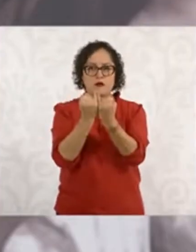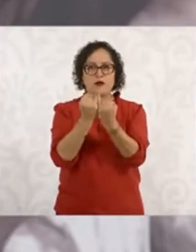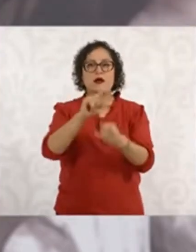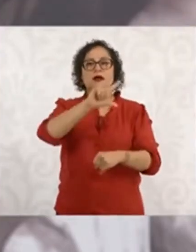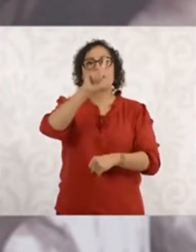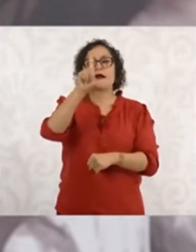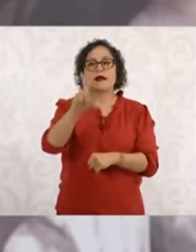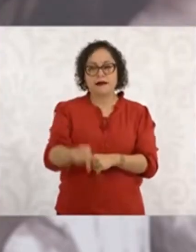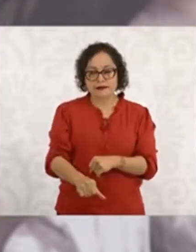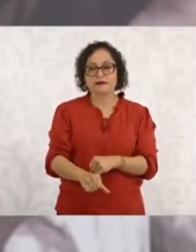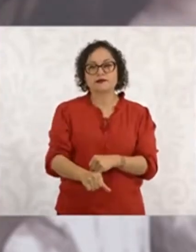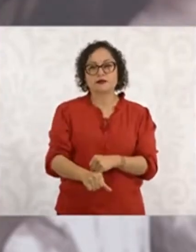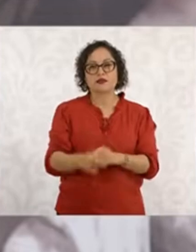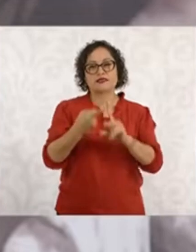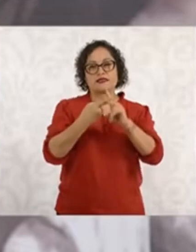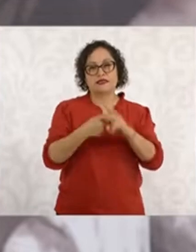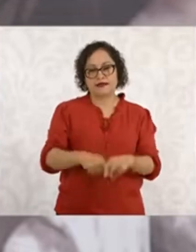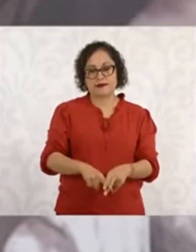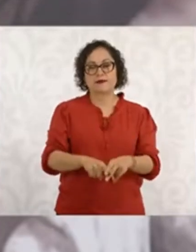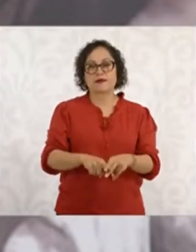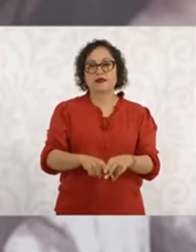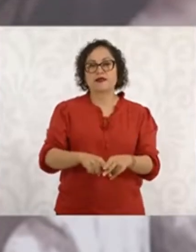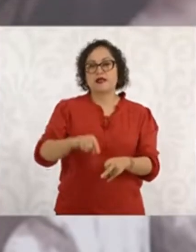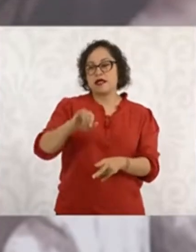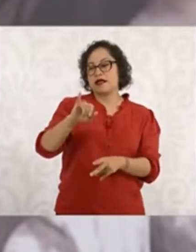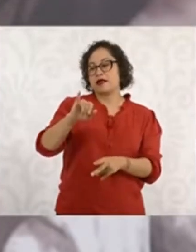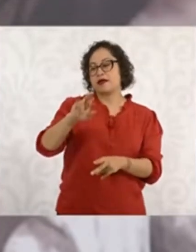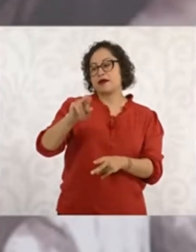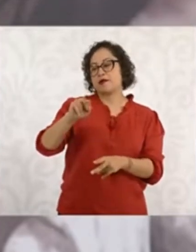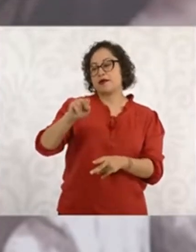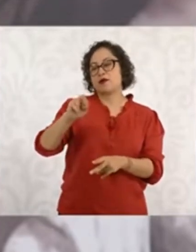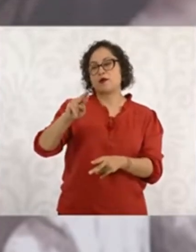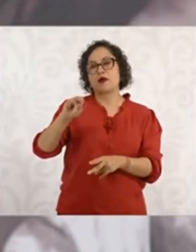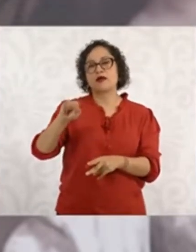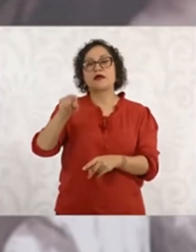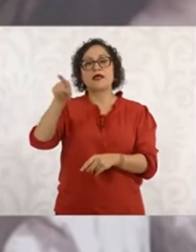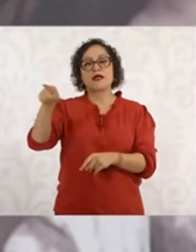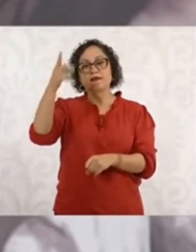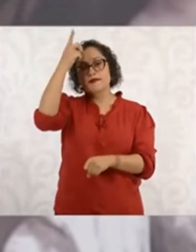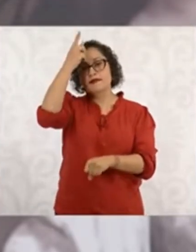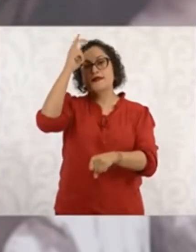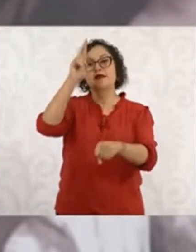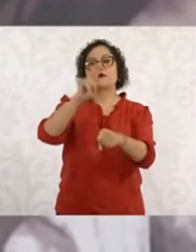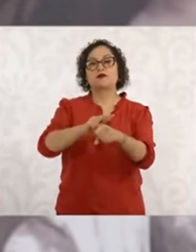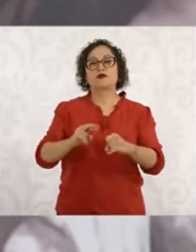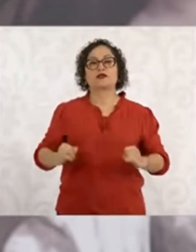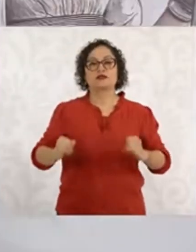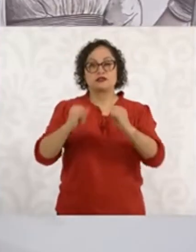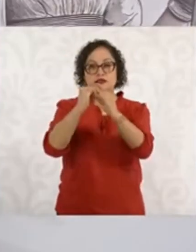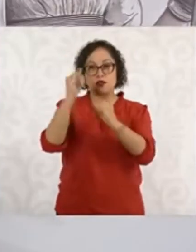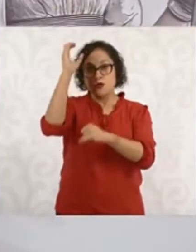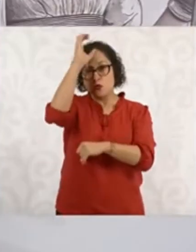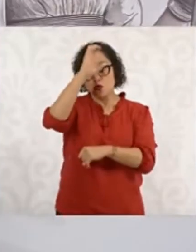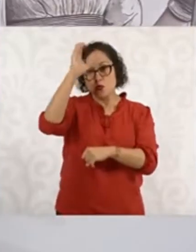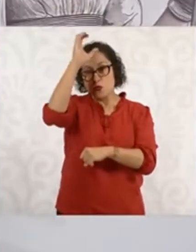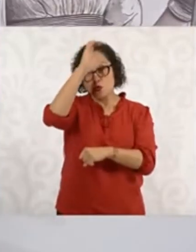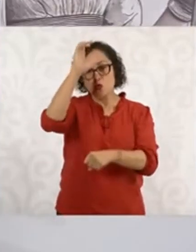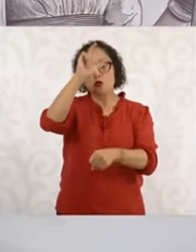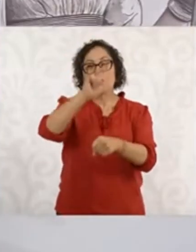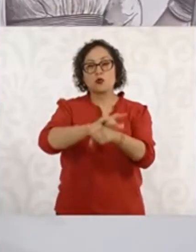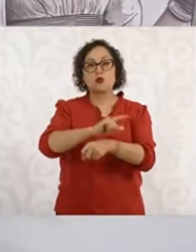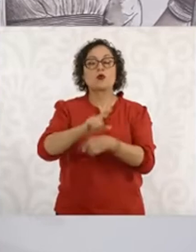el Nigromante, siendo director del Instituto de Cultura, Lengua y